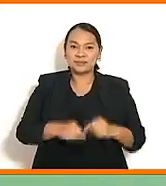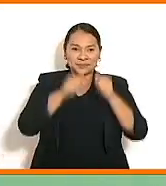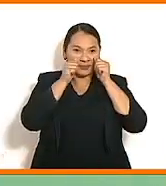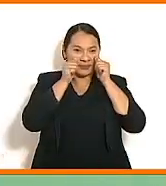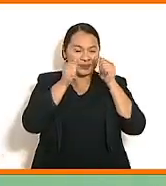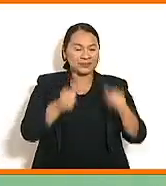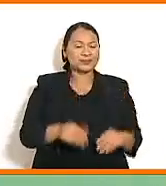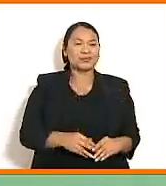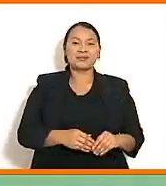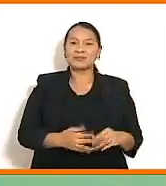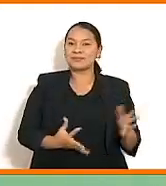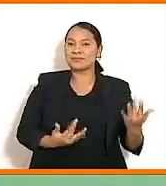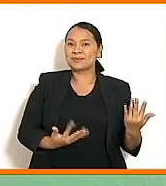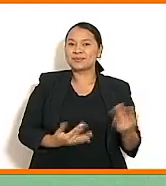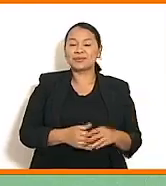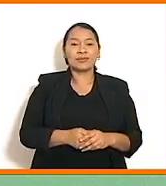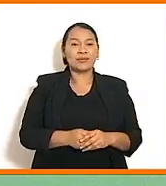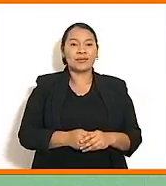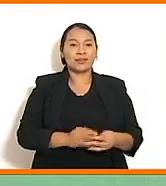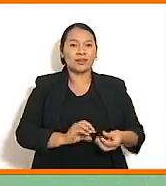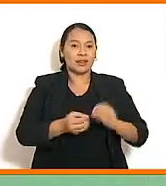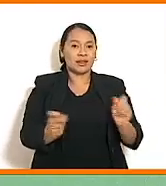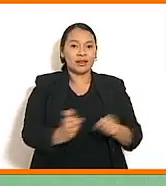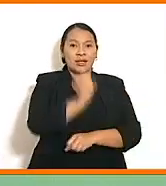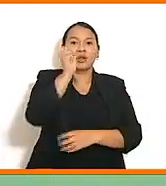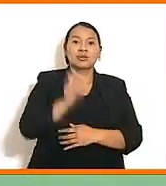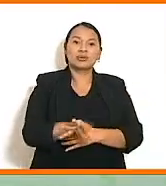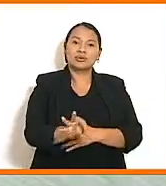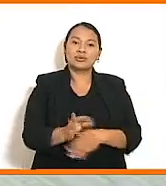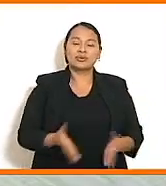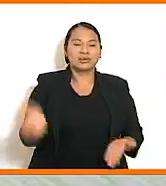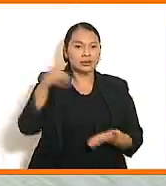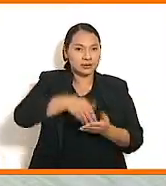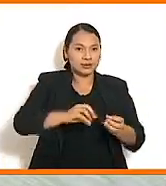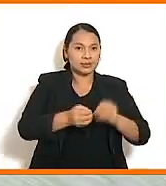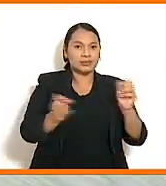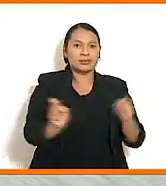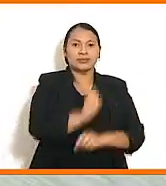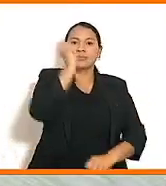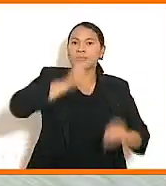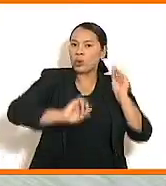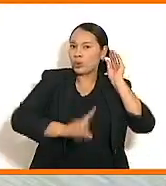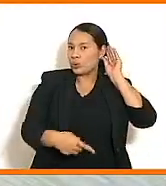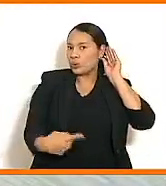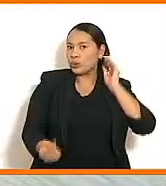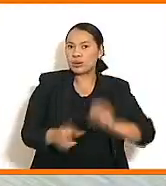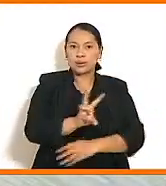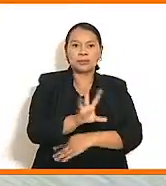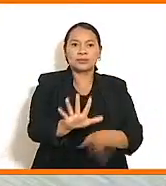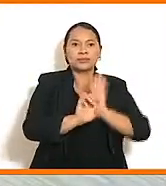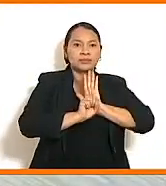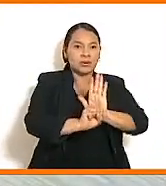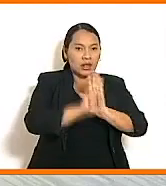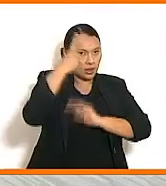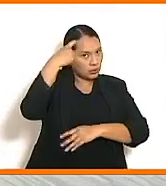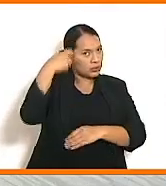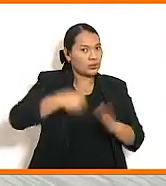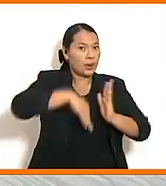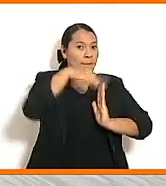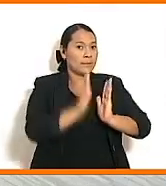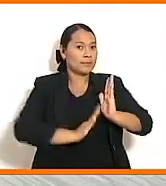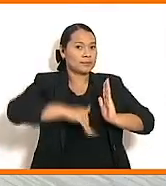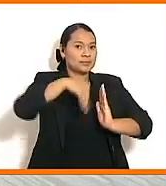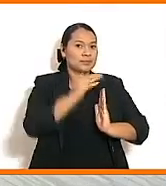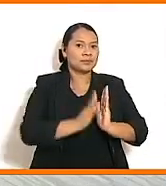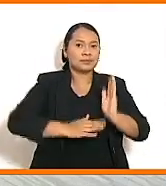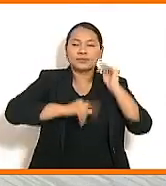atentos. Este es el 9, número favorecido para diario es el 65 con su símbolo de sueños, pintura.